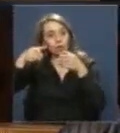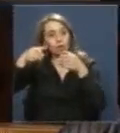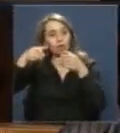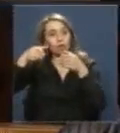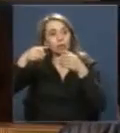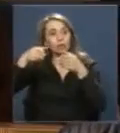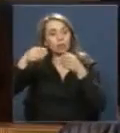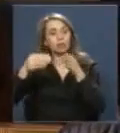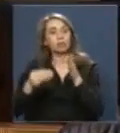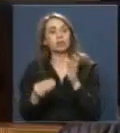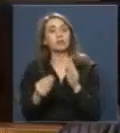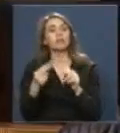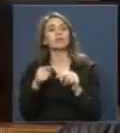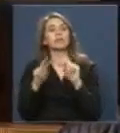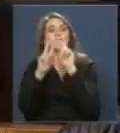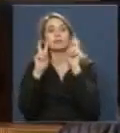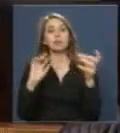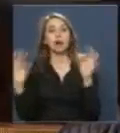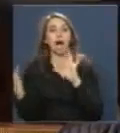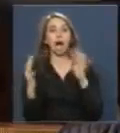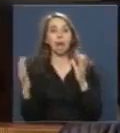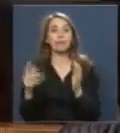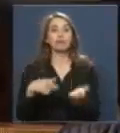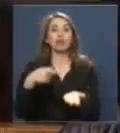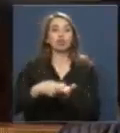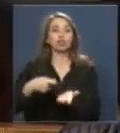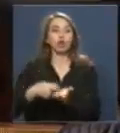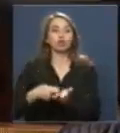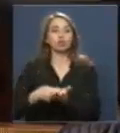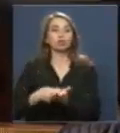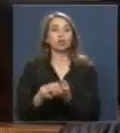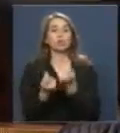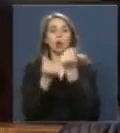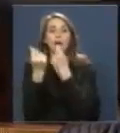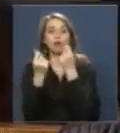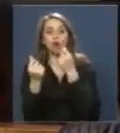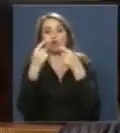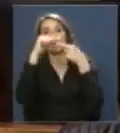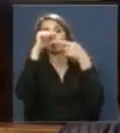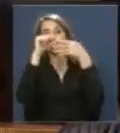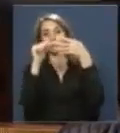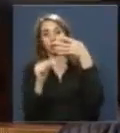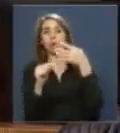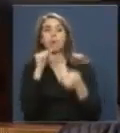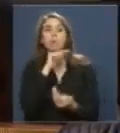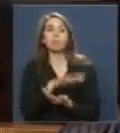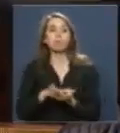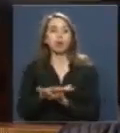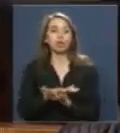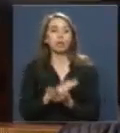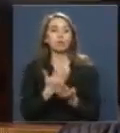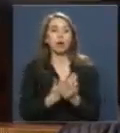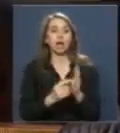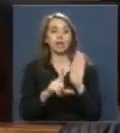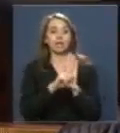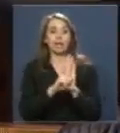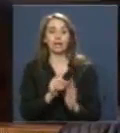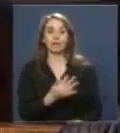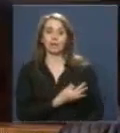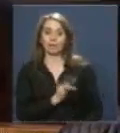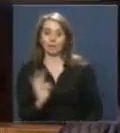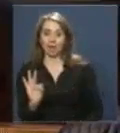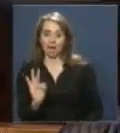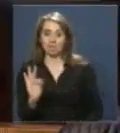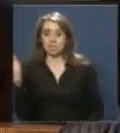esto es medioambiental, de consumo económico, etcétera. Por ejemplo, hay legislación en Francia,